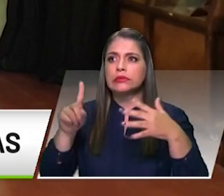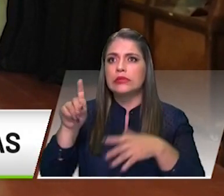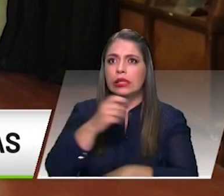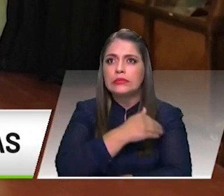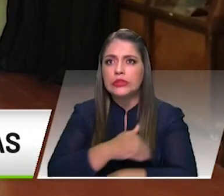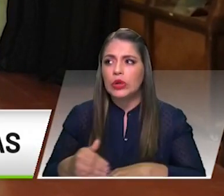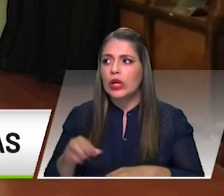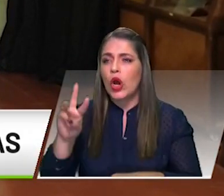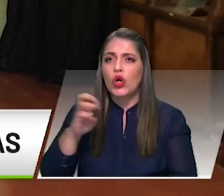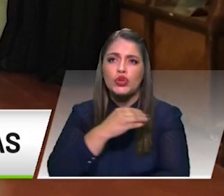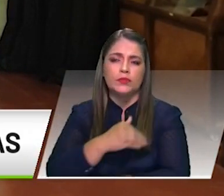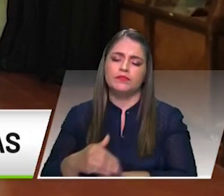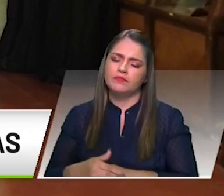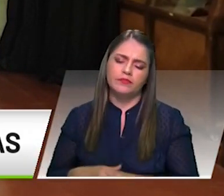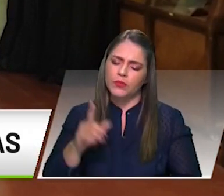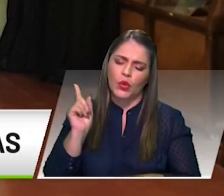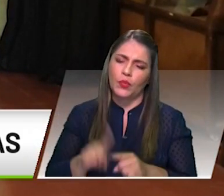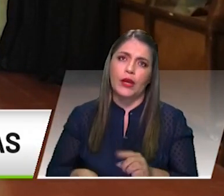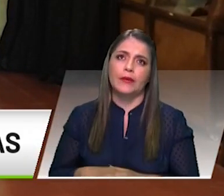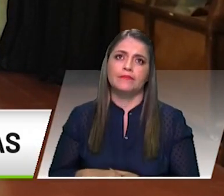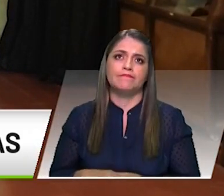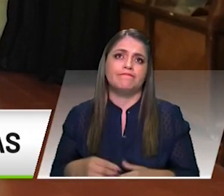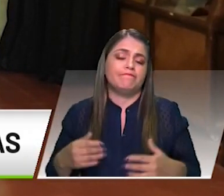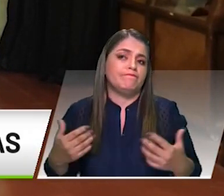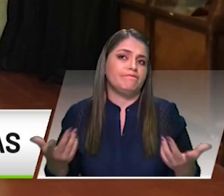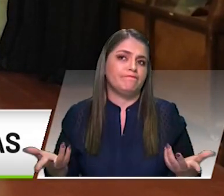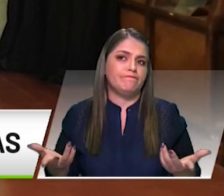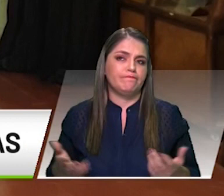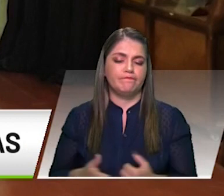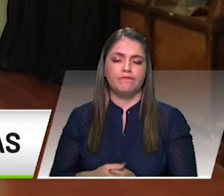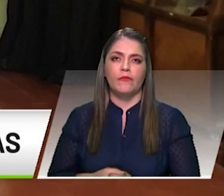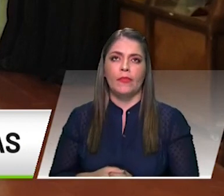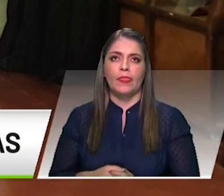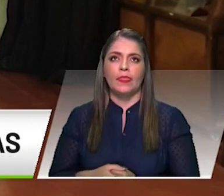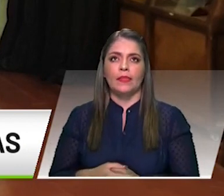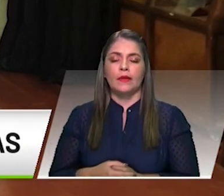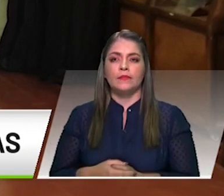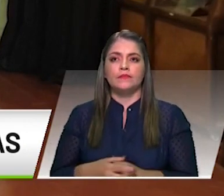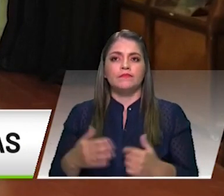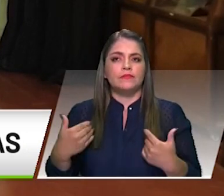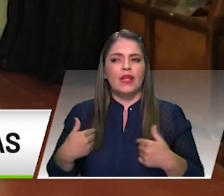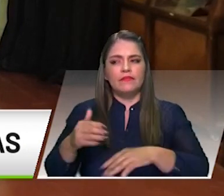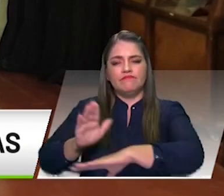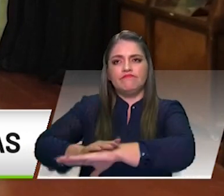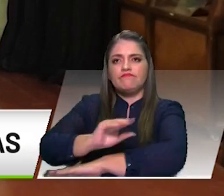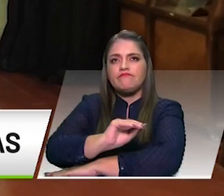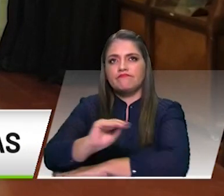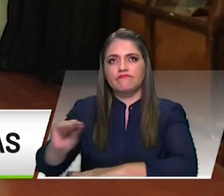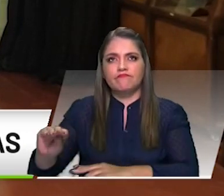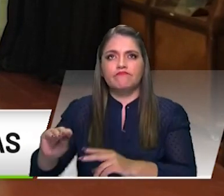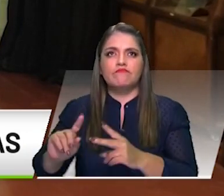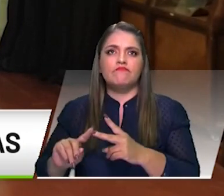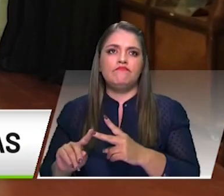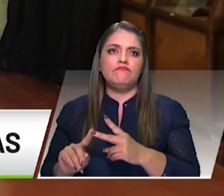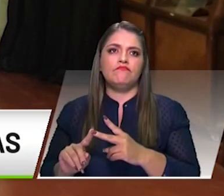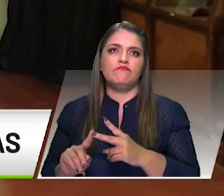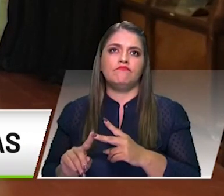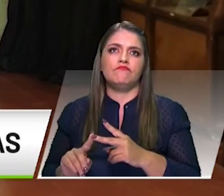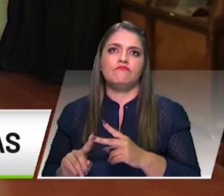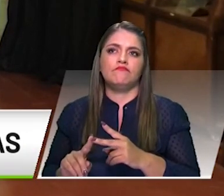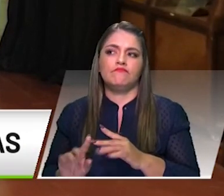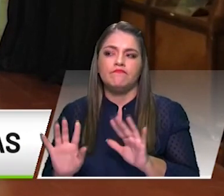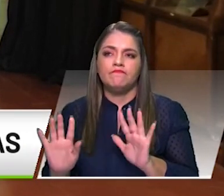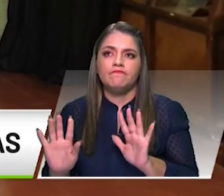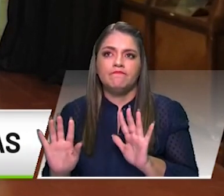pesos. Esto hace que vamos buscando desde el aviso definitivo de la inmobiliaria, pero